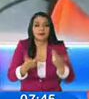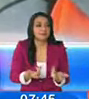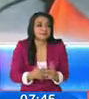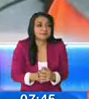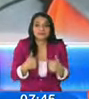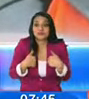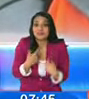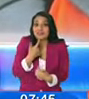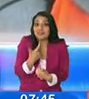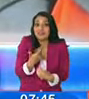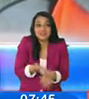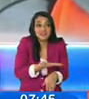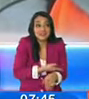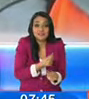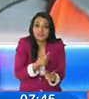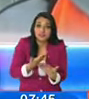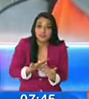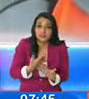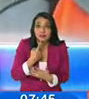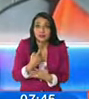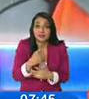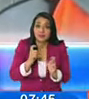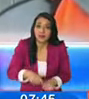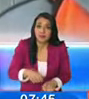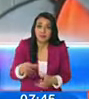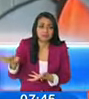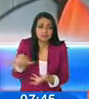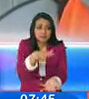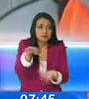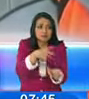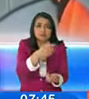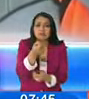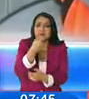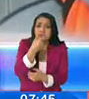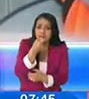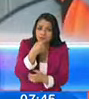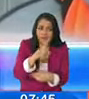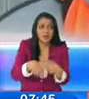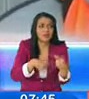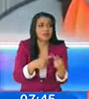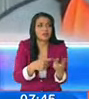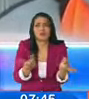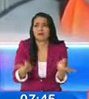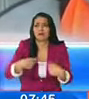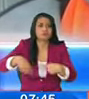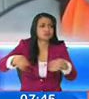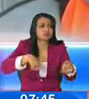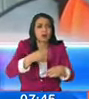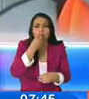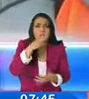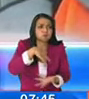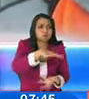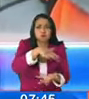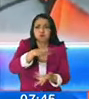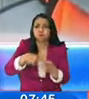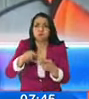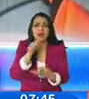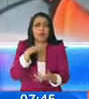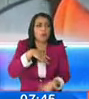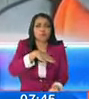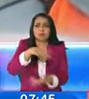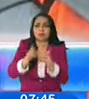decir, no? Como les comentaba, hay que repartir mucho medicamento, hay que repartir de lado a lado alimentos, la gente